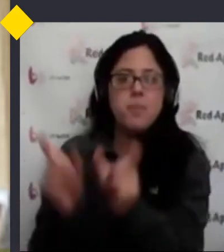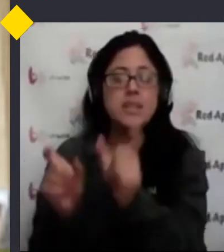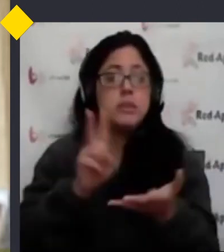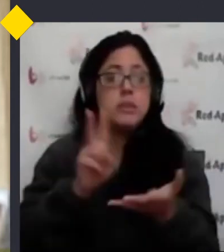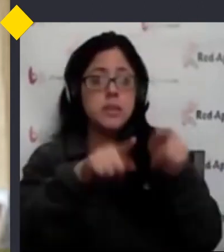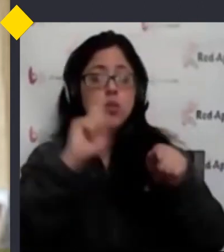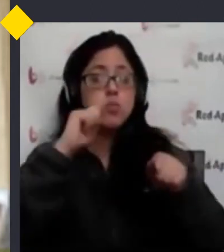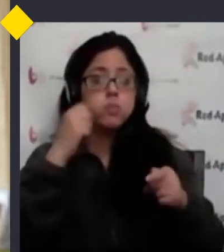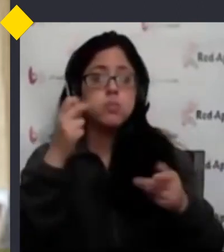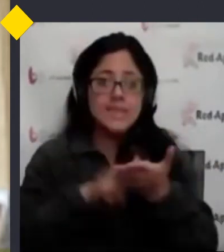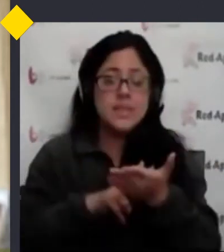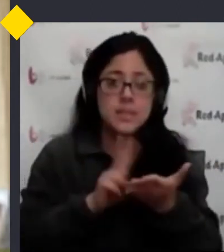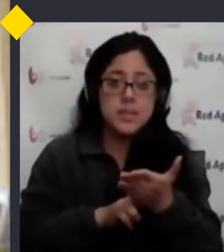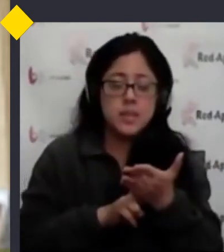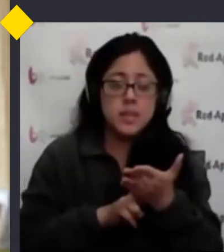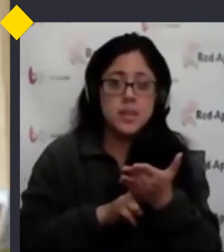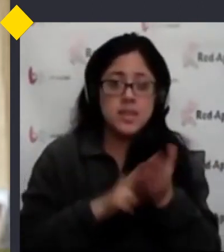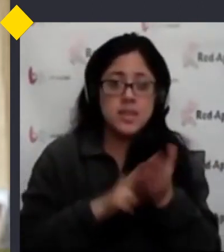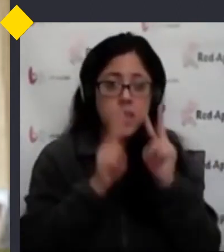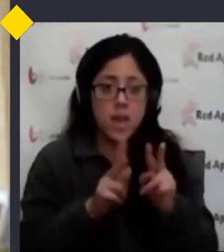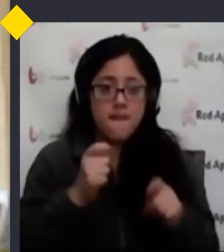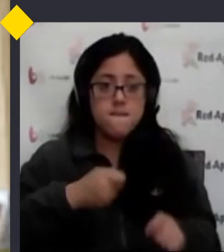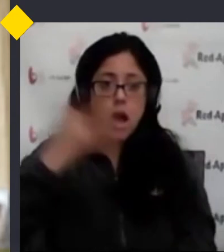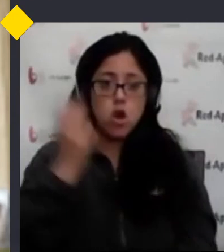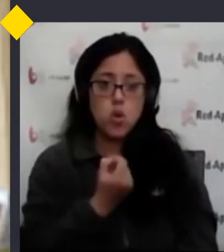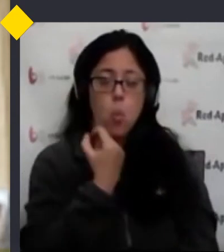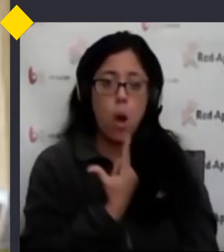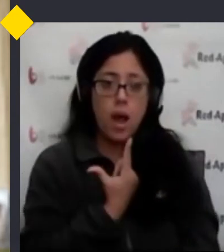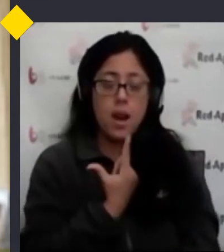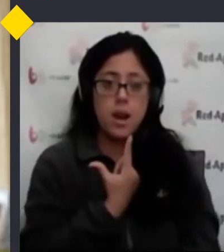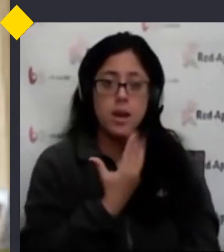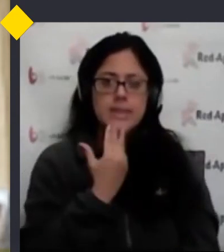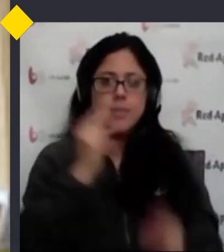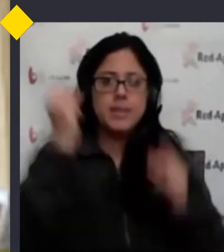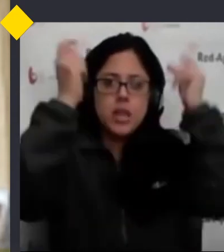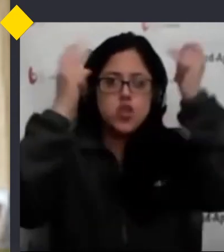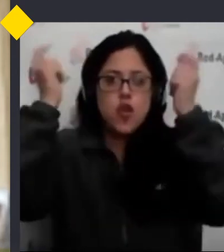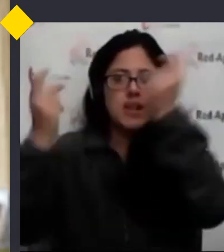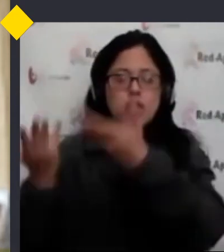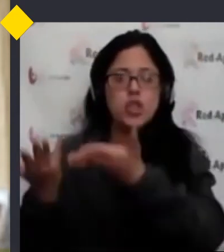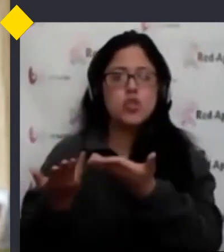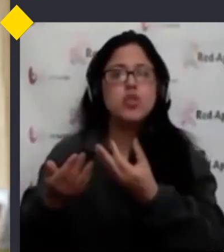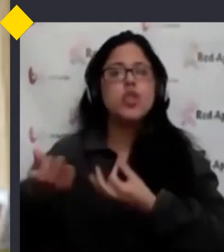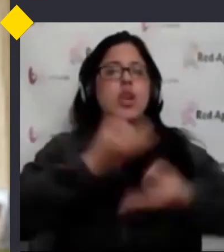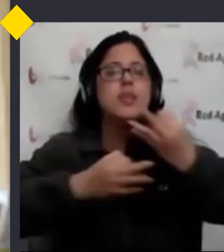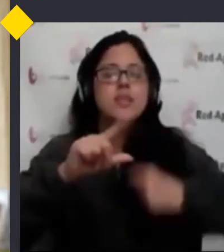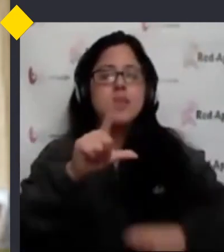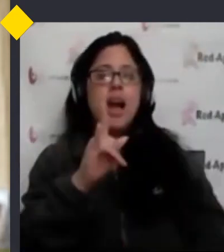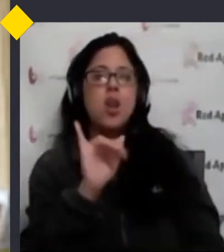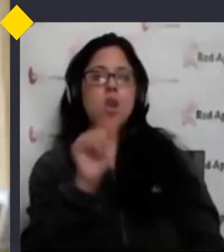que realmente se ve cuál es el valor, se ve que la innovación, como decía Luis, o sea, es algo